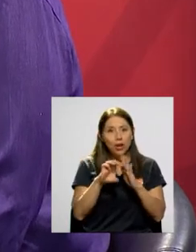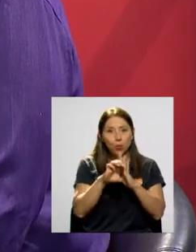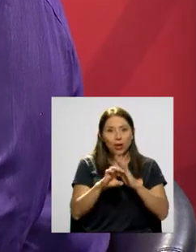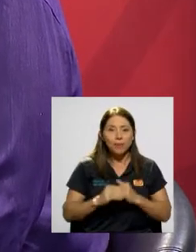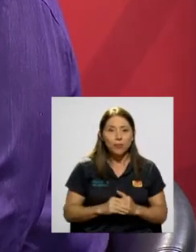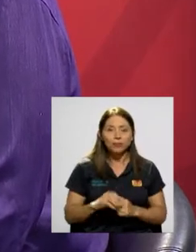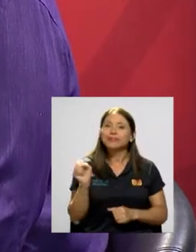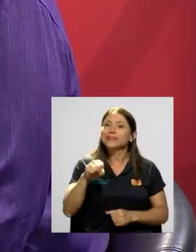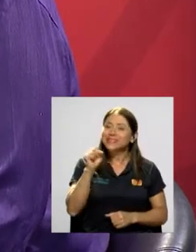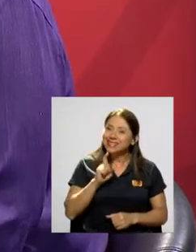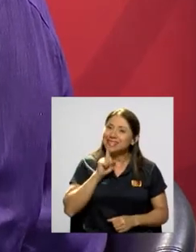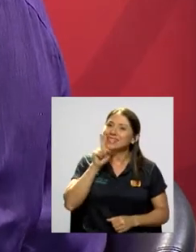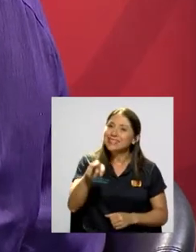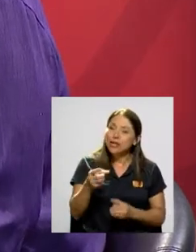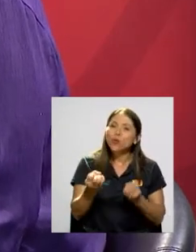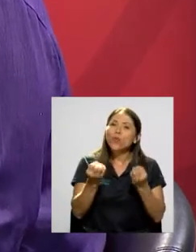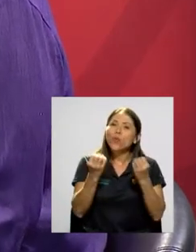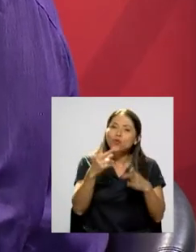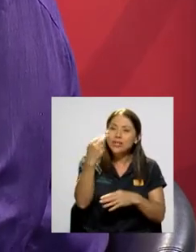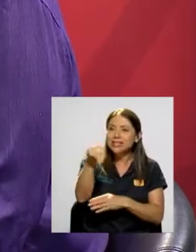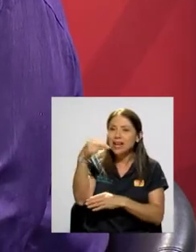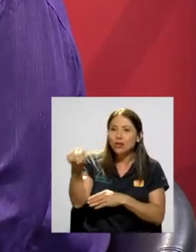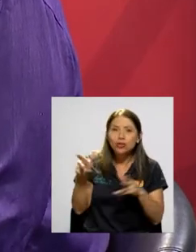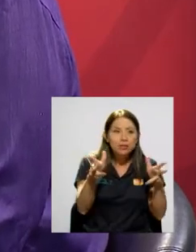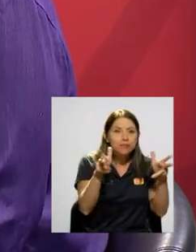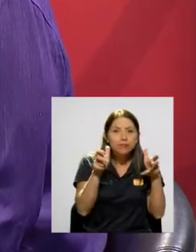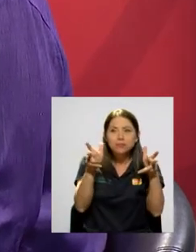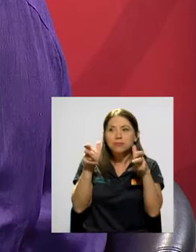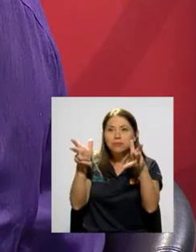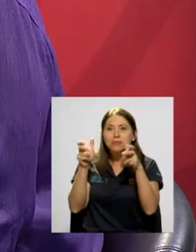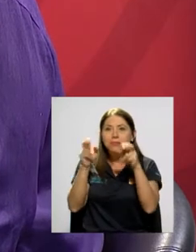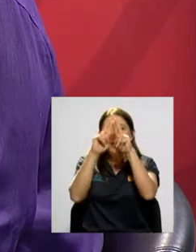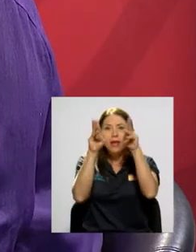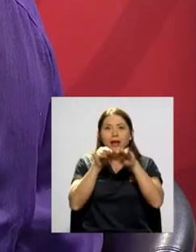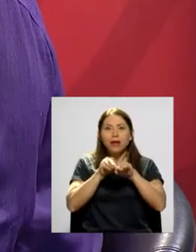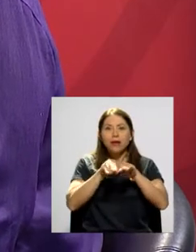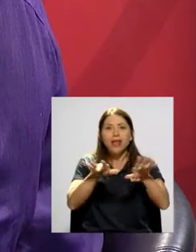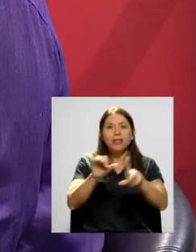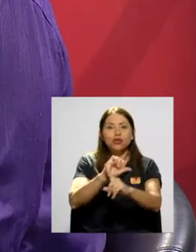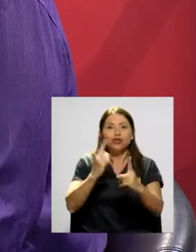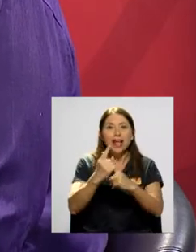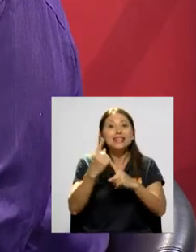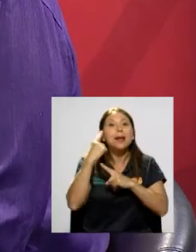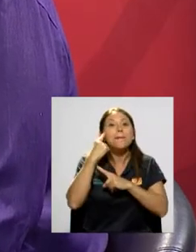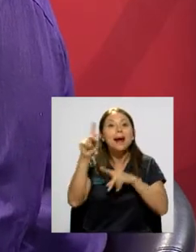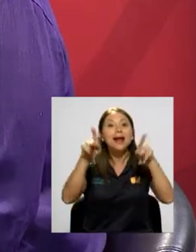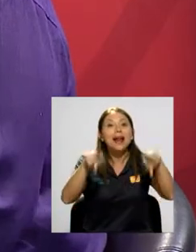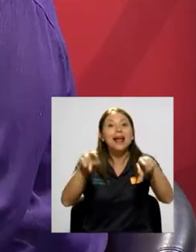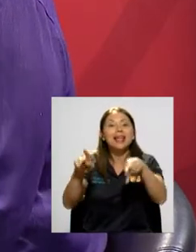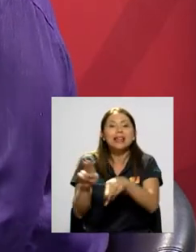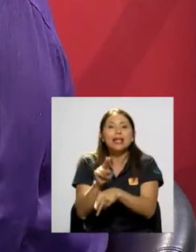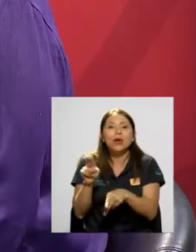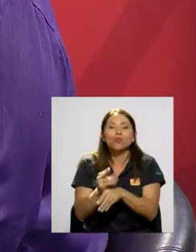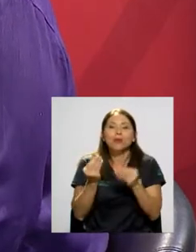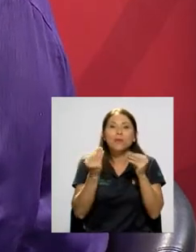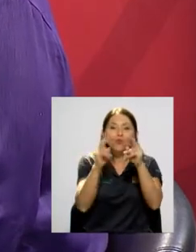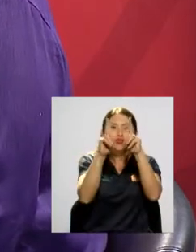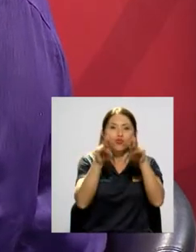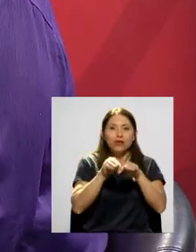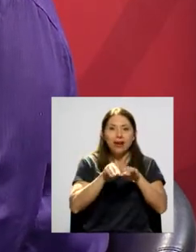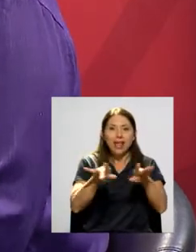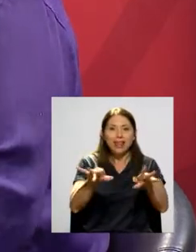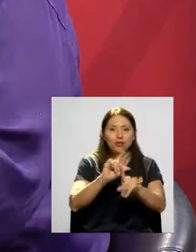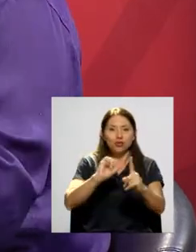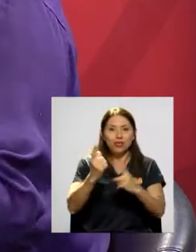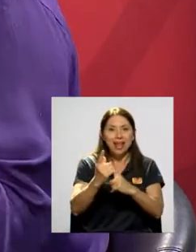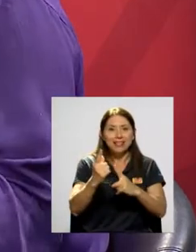muchas de las noticias se consumen por redes sociales para la población que es consumidora de redes sociales. Tenemos que recordar que esta no es toda la población. Exacto.